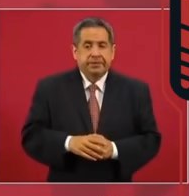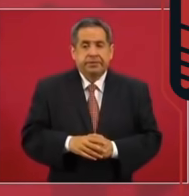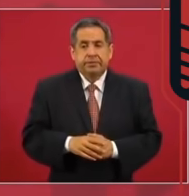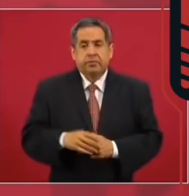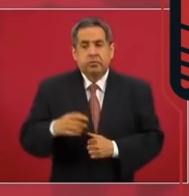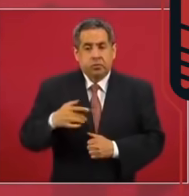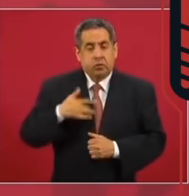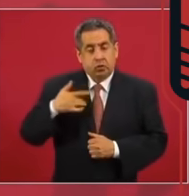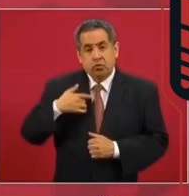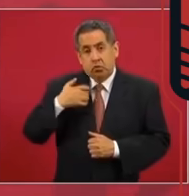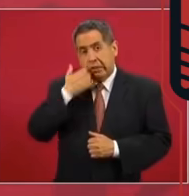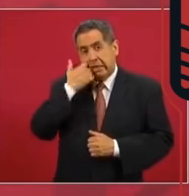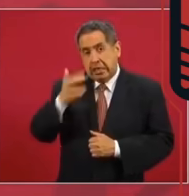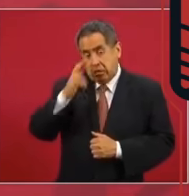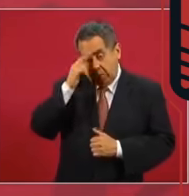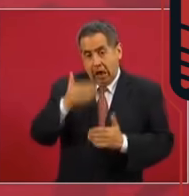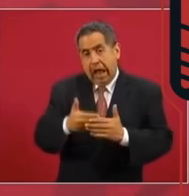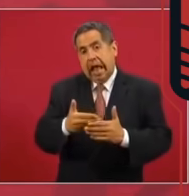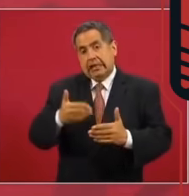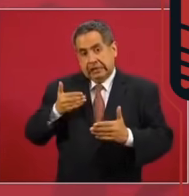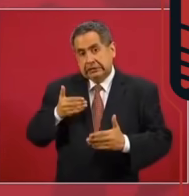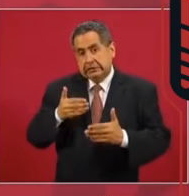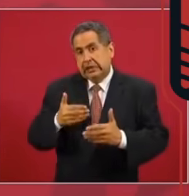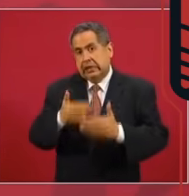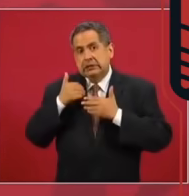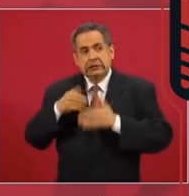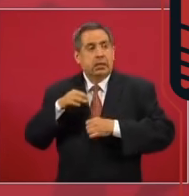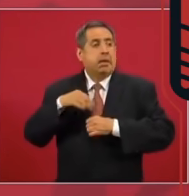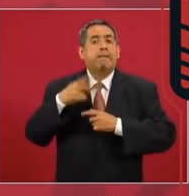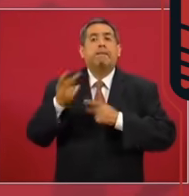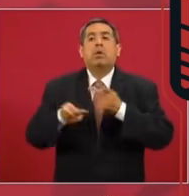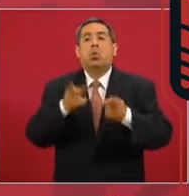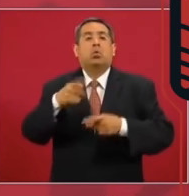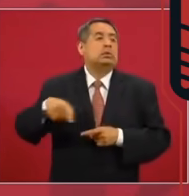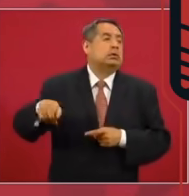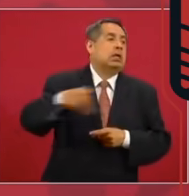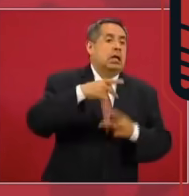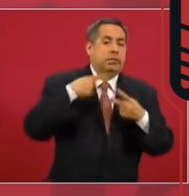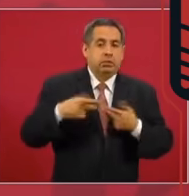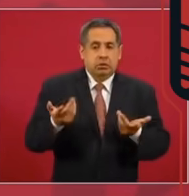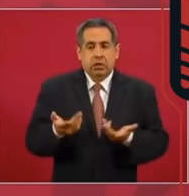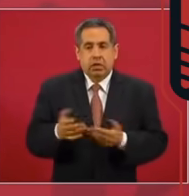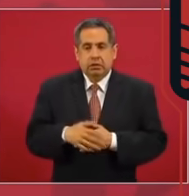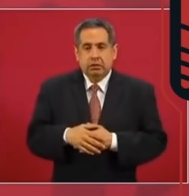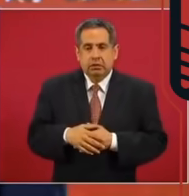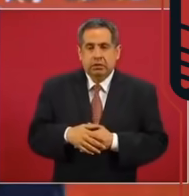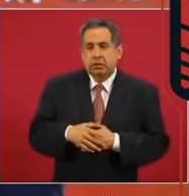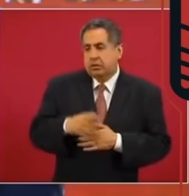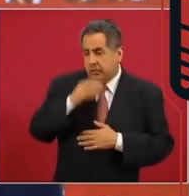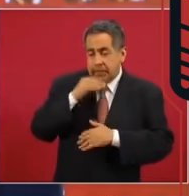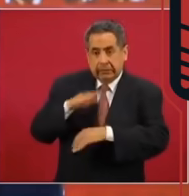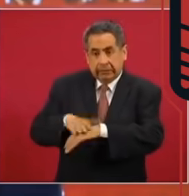yo estaría de acuerdo, en que se adelantara para darles a ellos